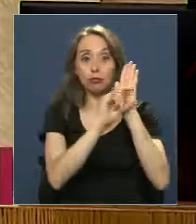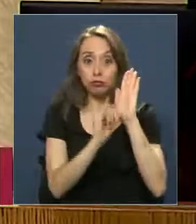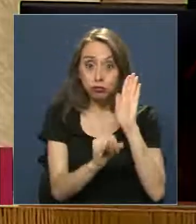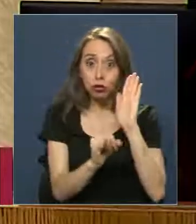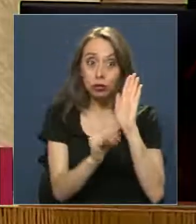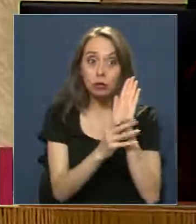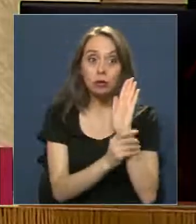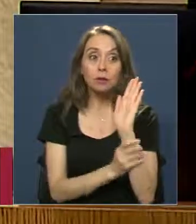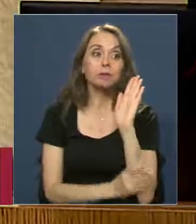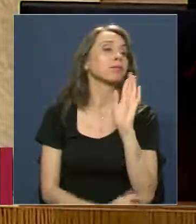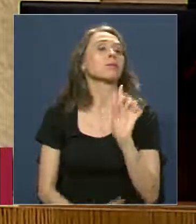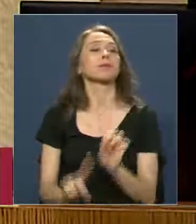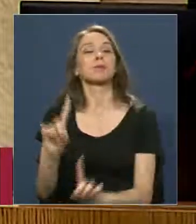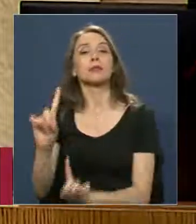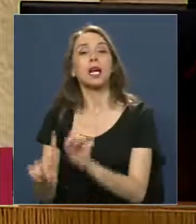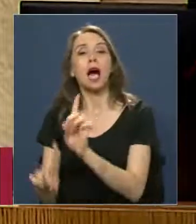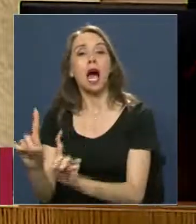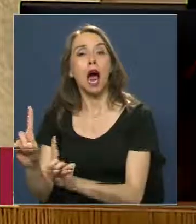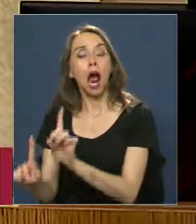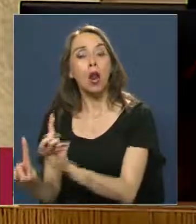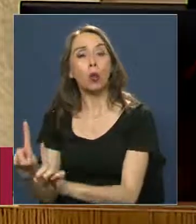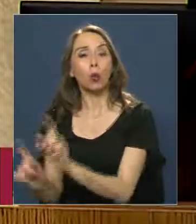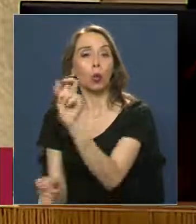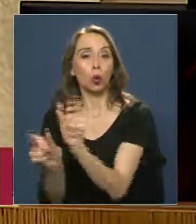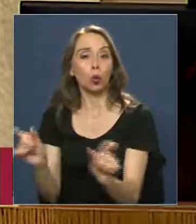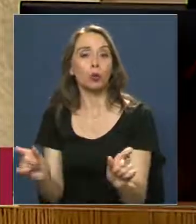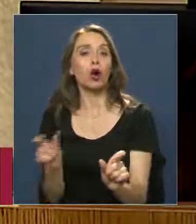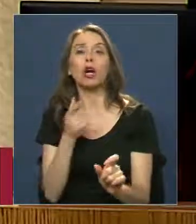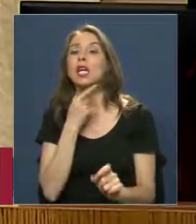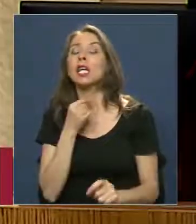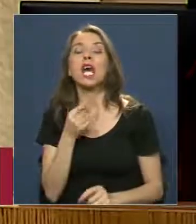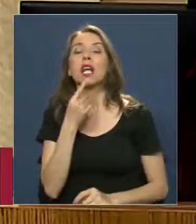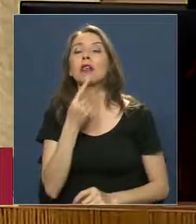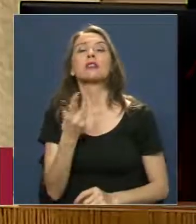que algunos, digamos algunos, quieren negar.